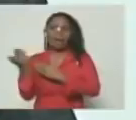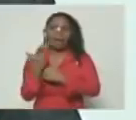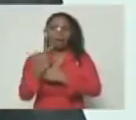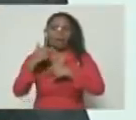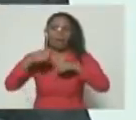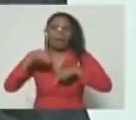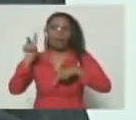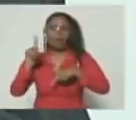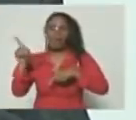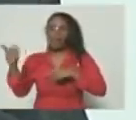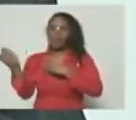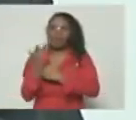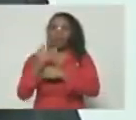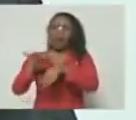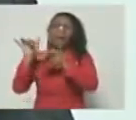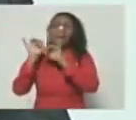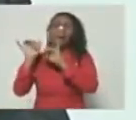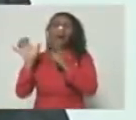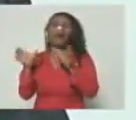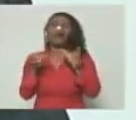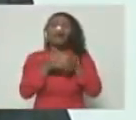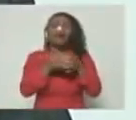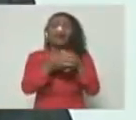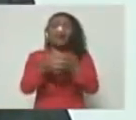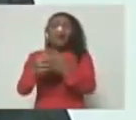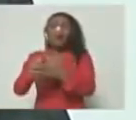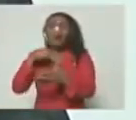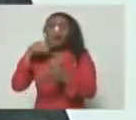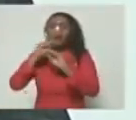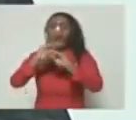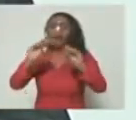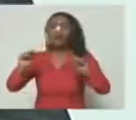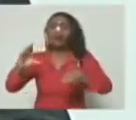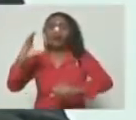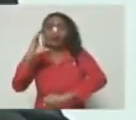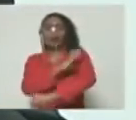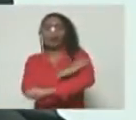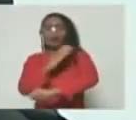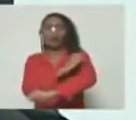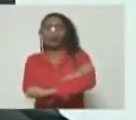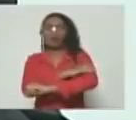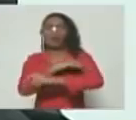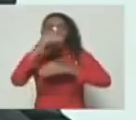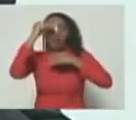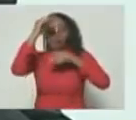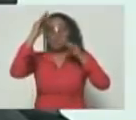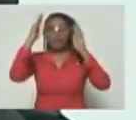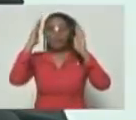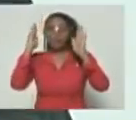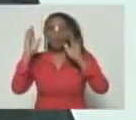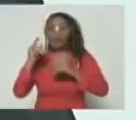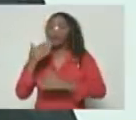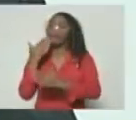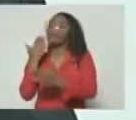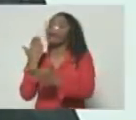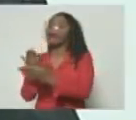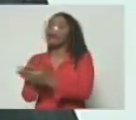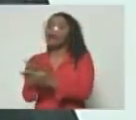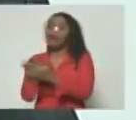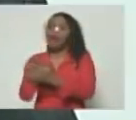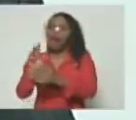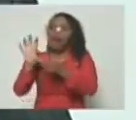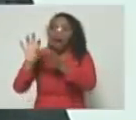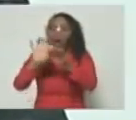Sanciones que fueron los mismos, algunos sectores que llamaron también a la oposición, que llamaron a la abstención, le pedían